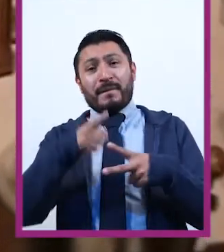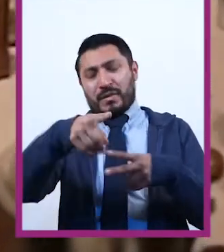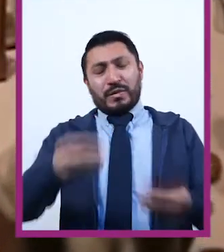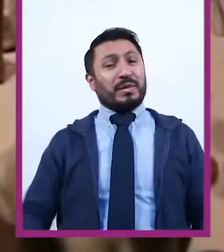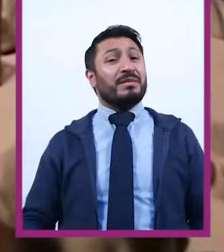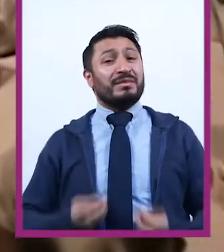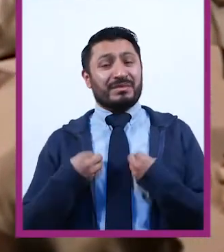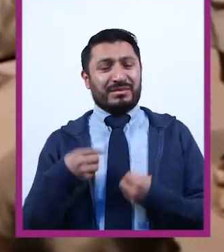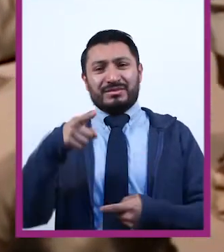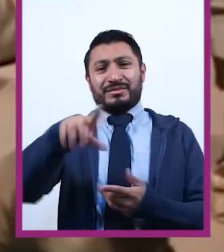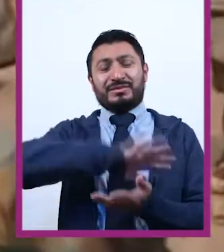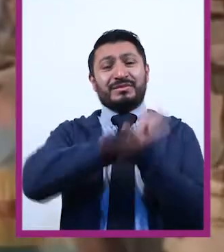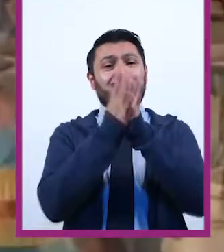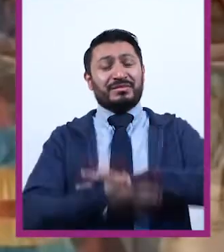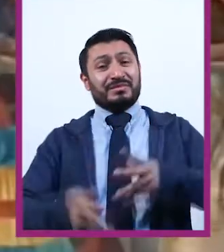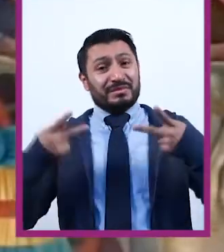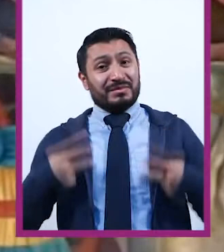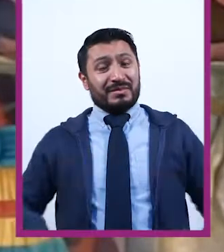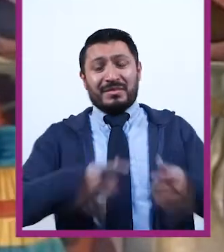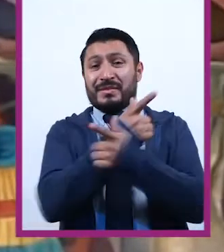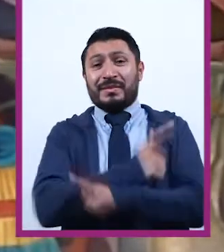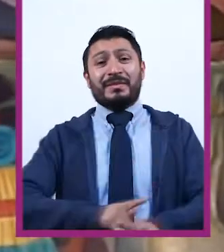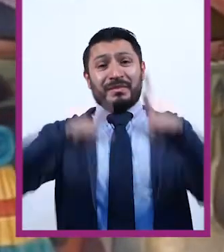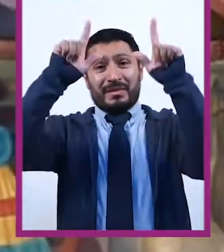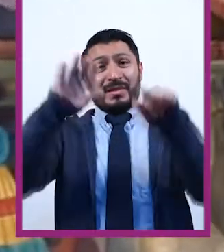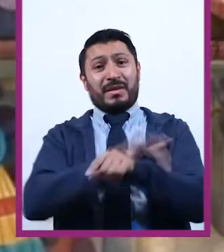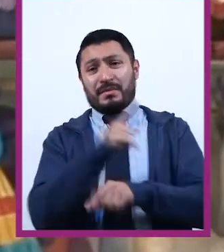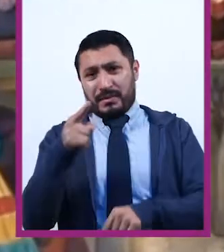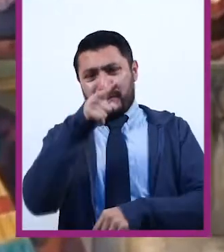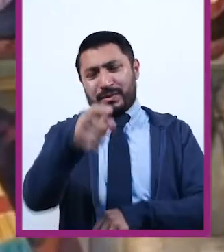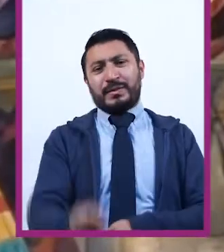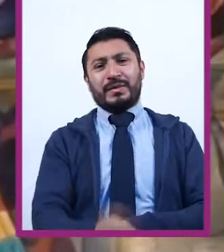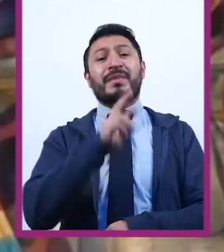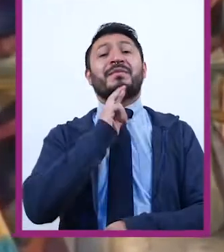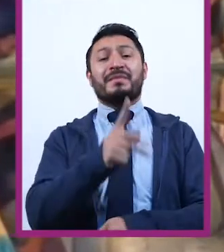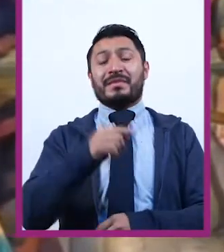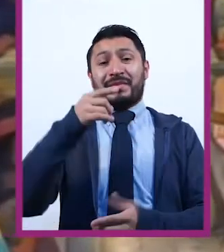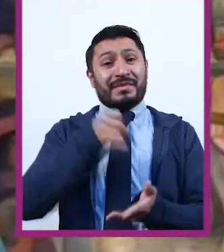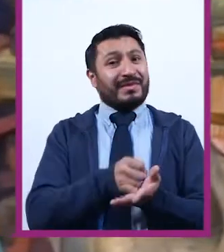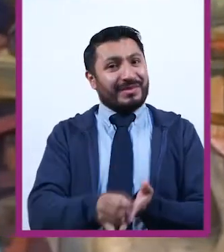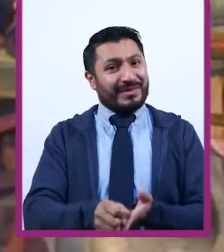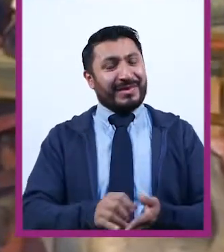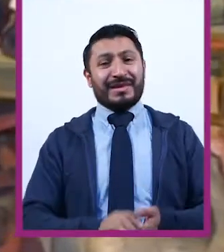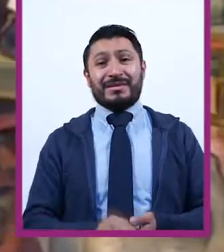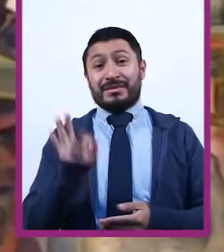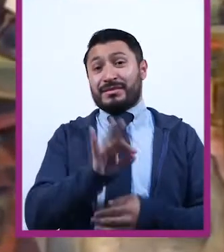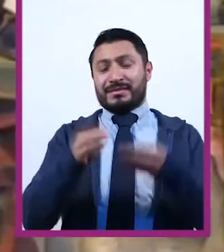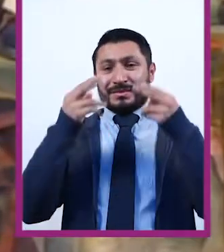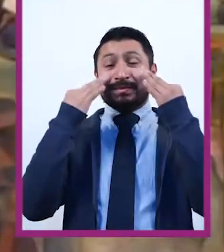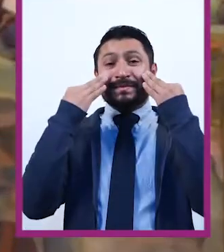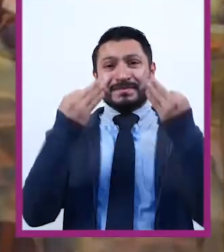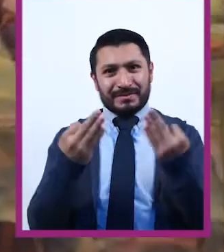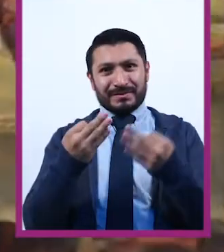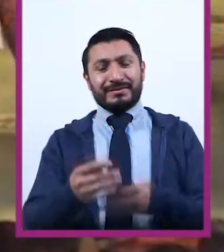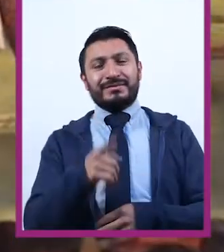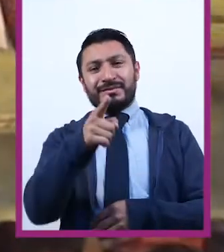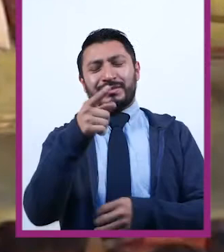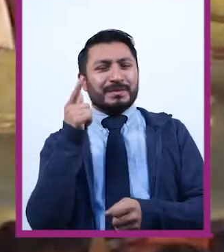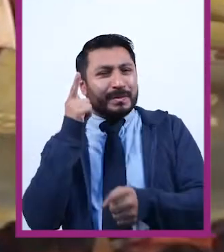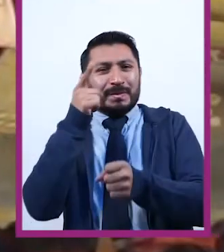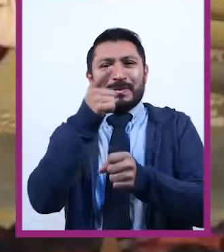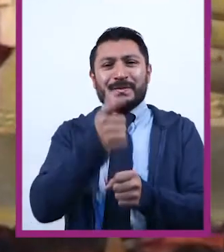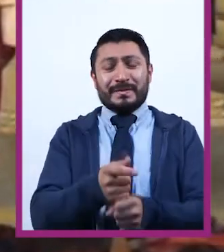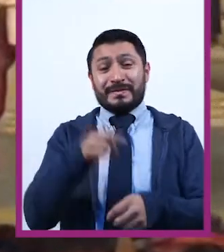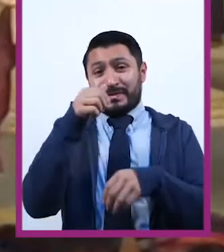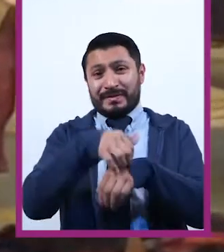matemáticas a tu existencia, te vuelves un ciudadano más libre porque puedes tomar mejores decisiones? Si observas un momento,